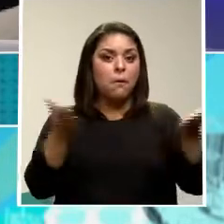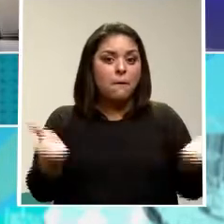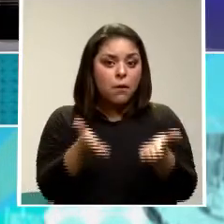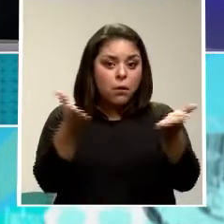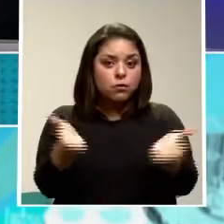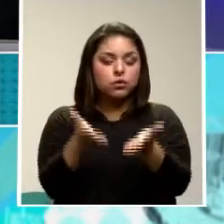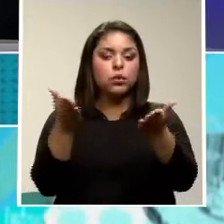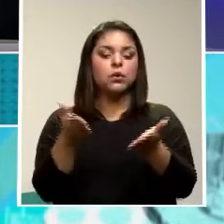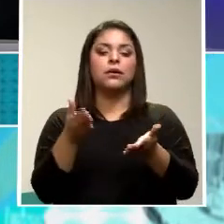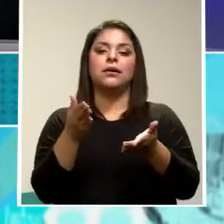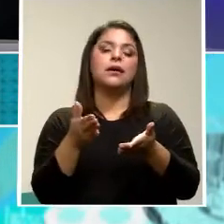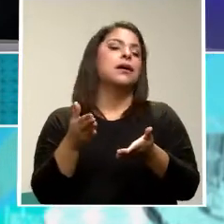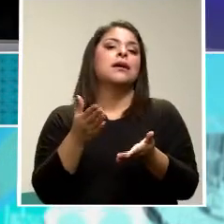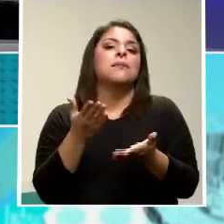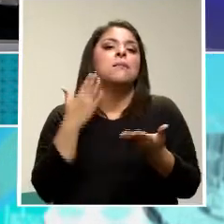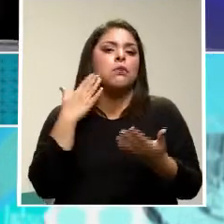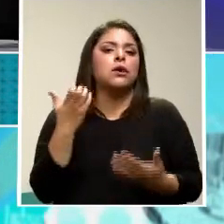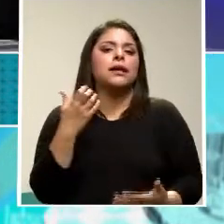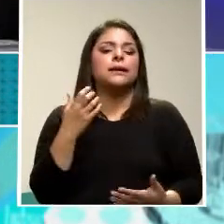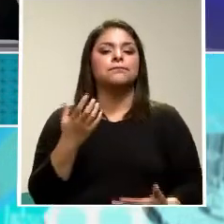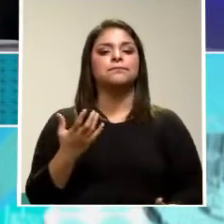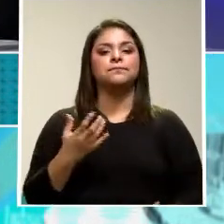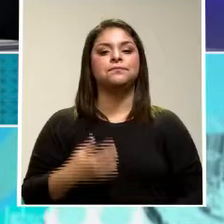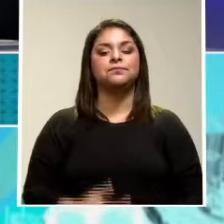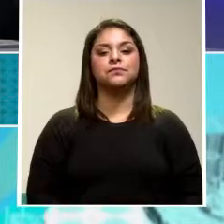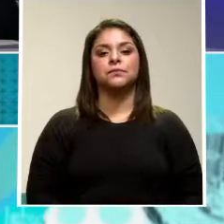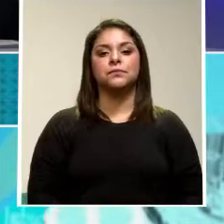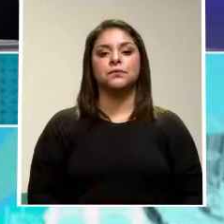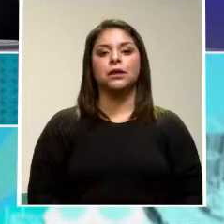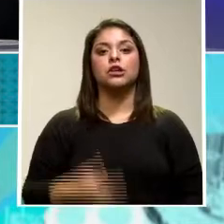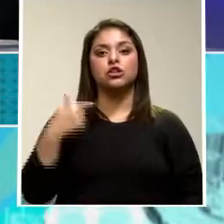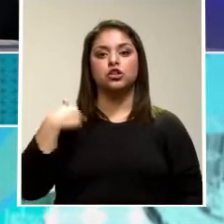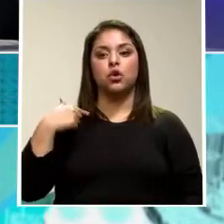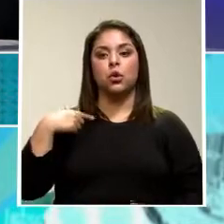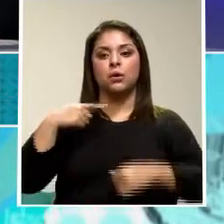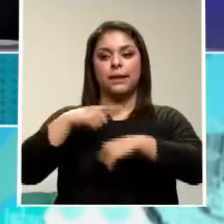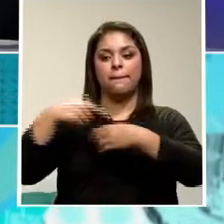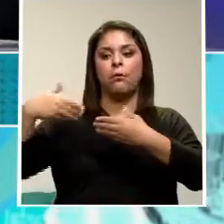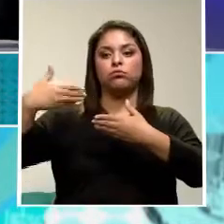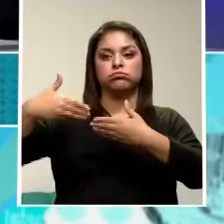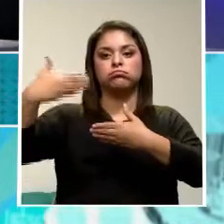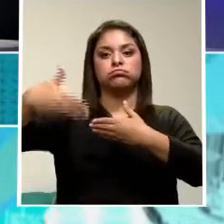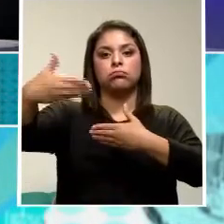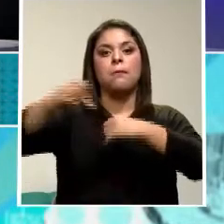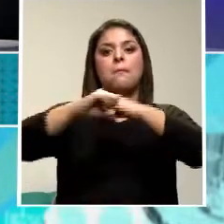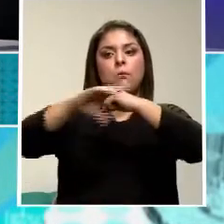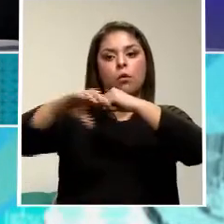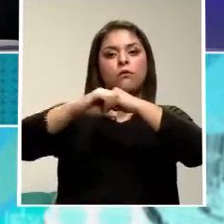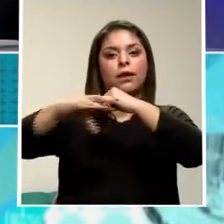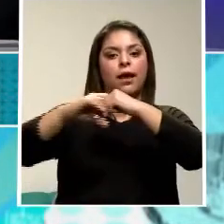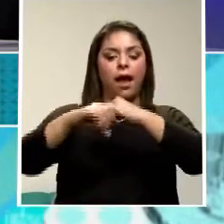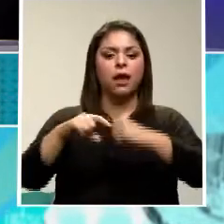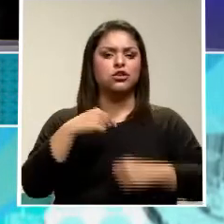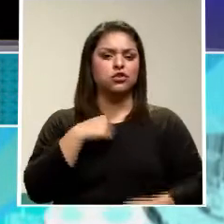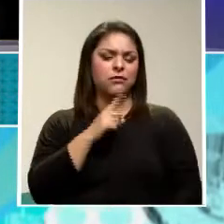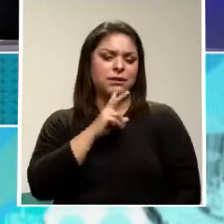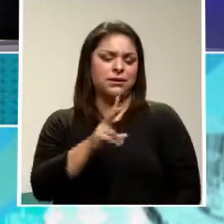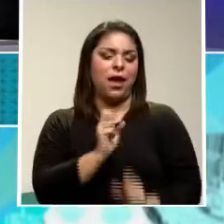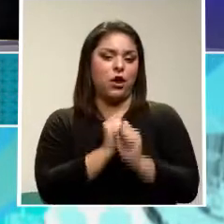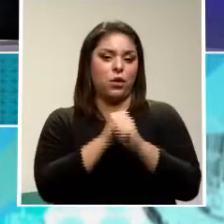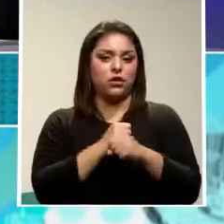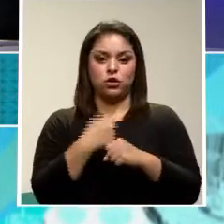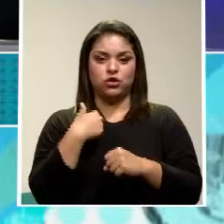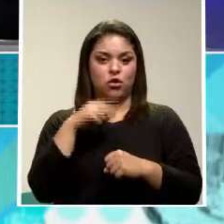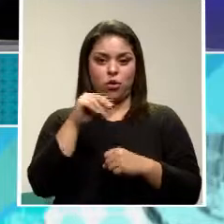libro, en el sentido, de cada tanto publicar, y de hecho lo he hecho, no es algo que empecé a